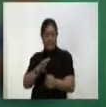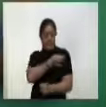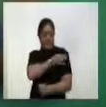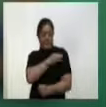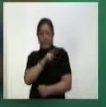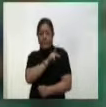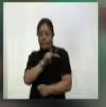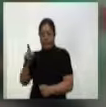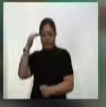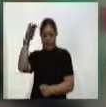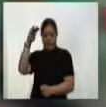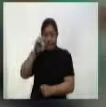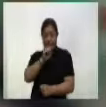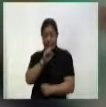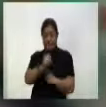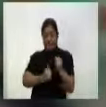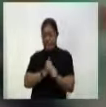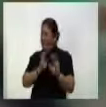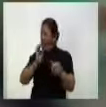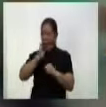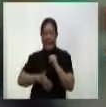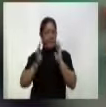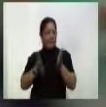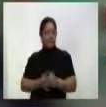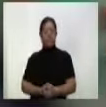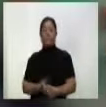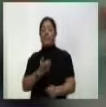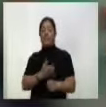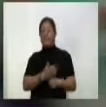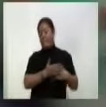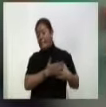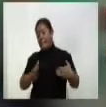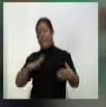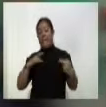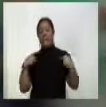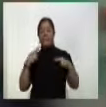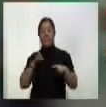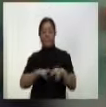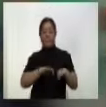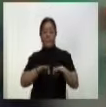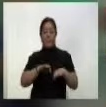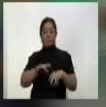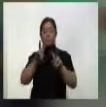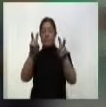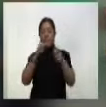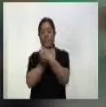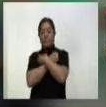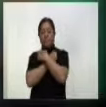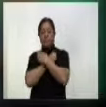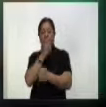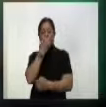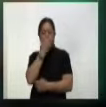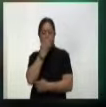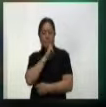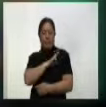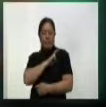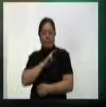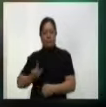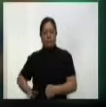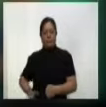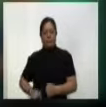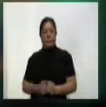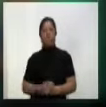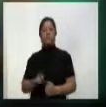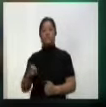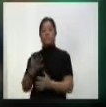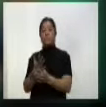adultos mayores de más de 60 años. Se está por terminar en este mes a docentes y trabajadores del sector educativo de colegios privados y públicos. En tanto,